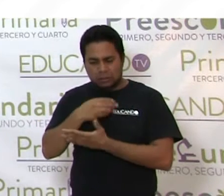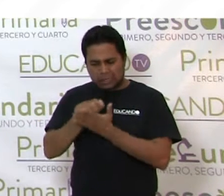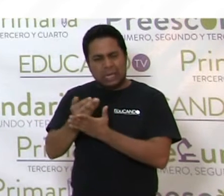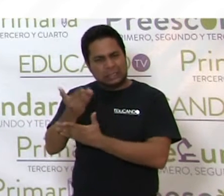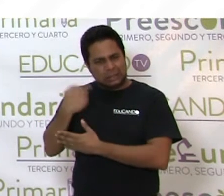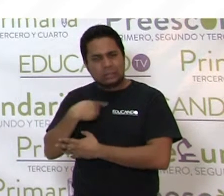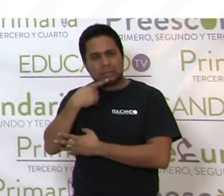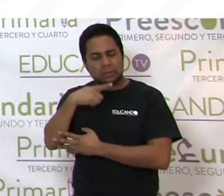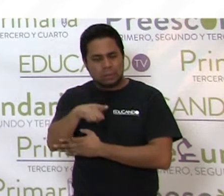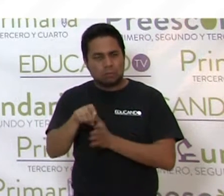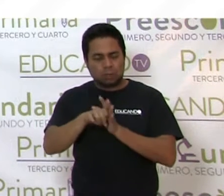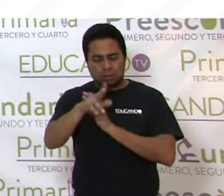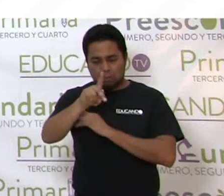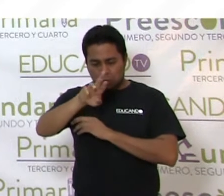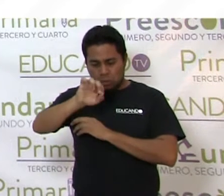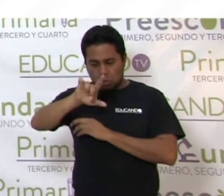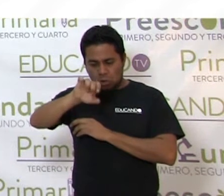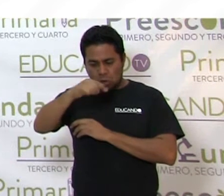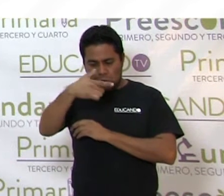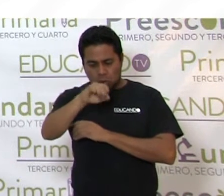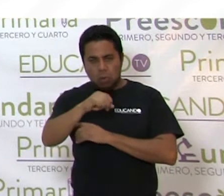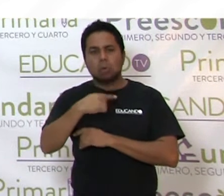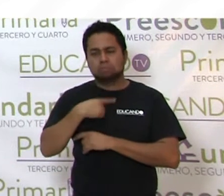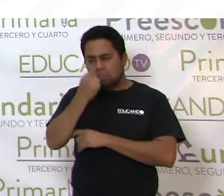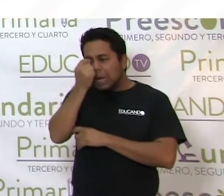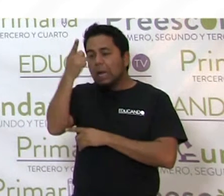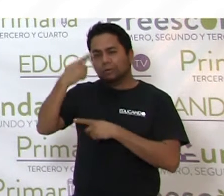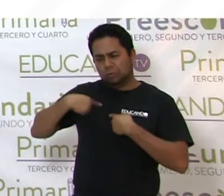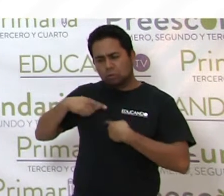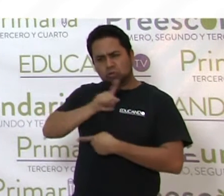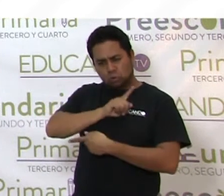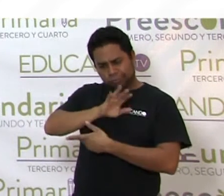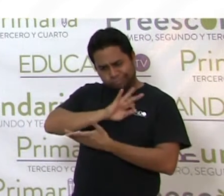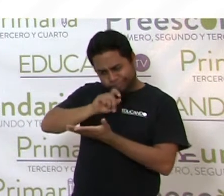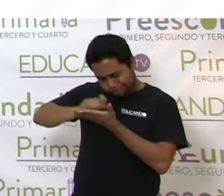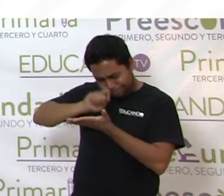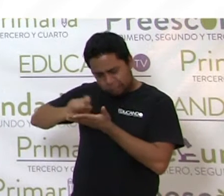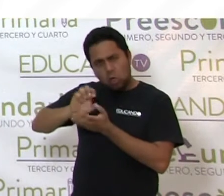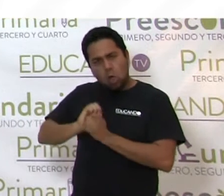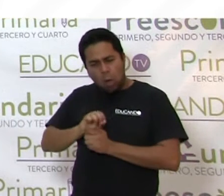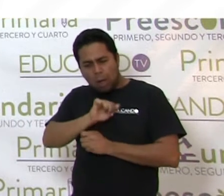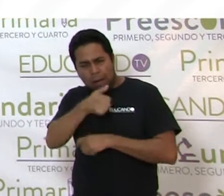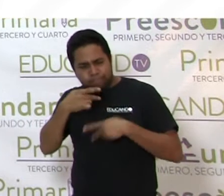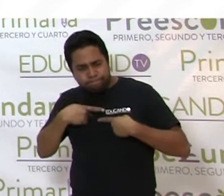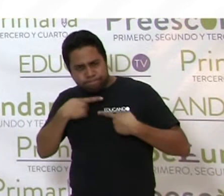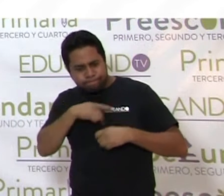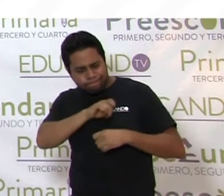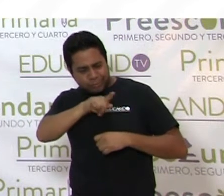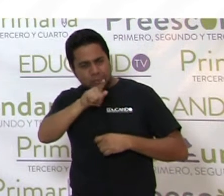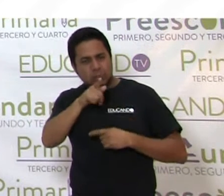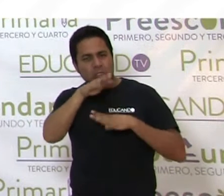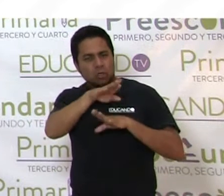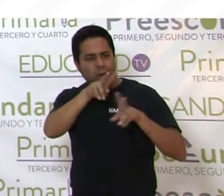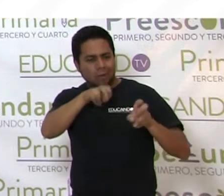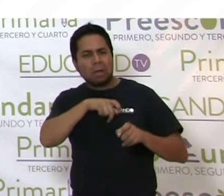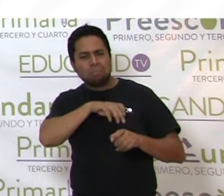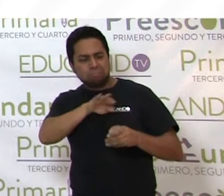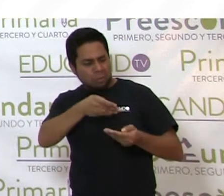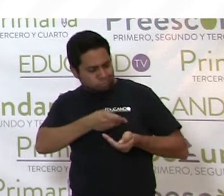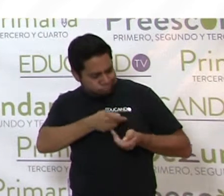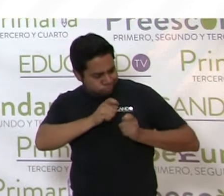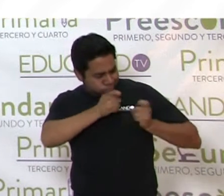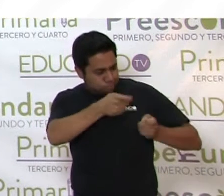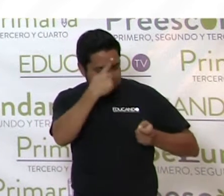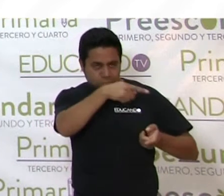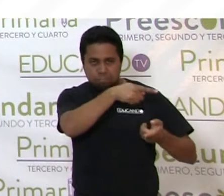que el prólogo puede ser escrito por el autor o por alguien especializado en el tema.